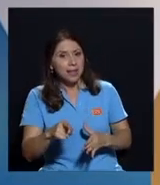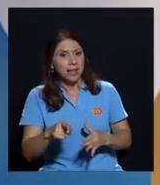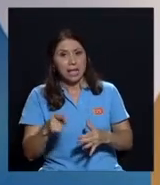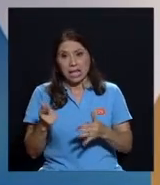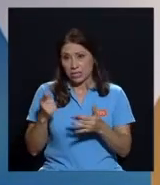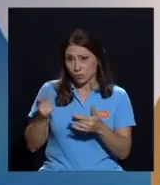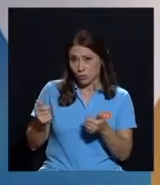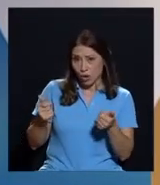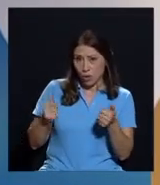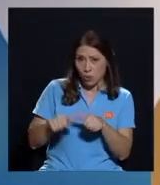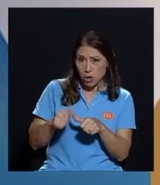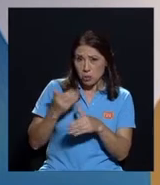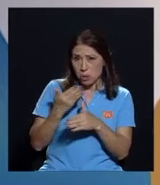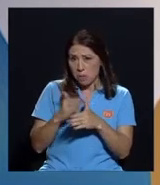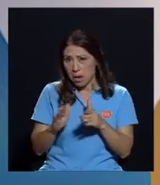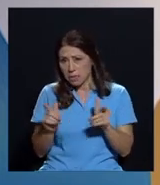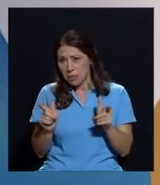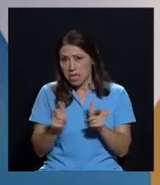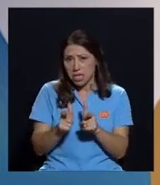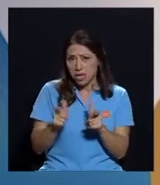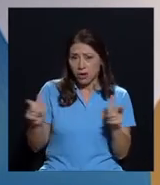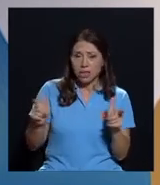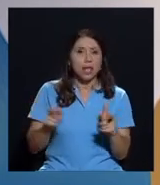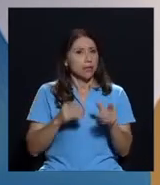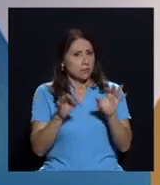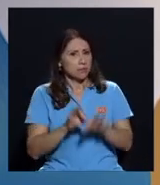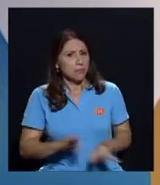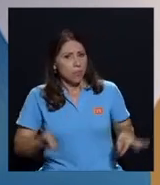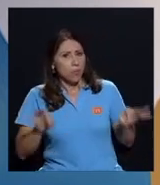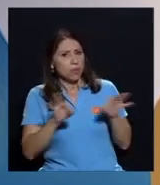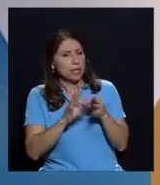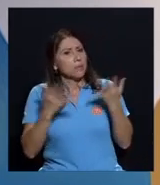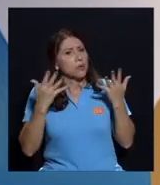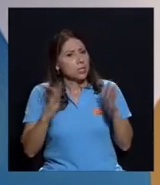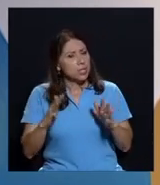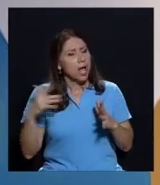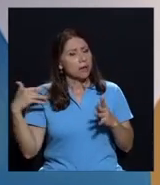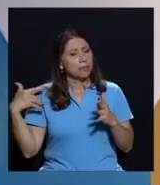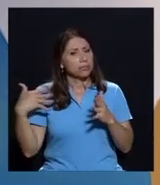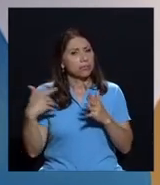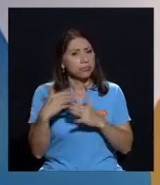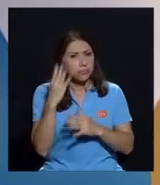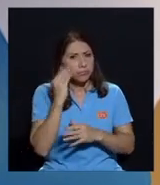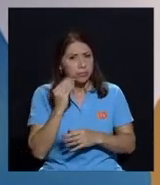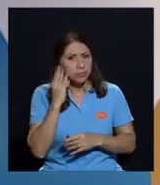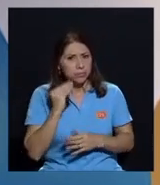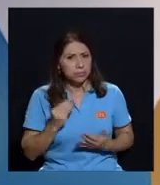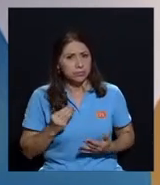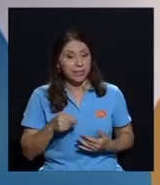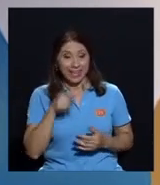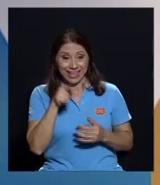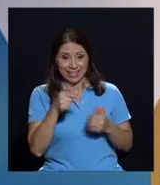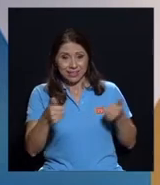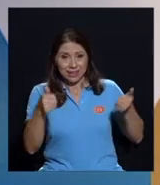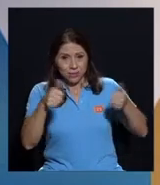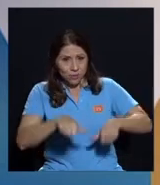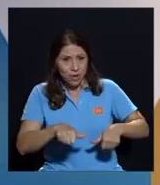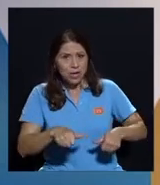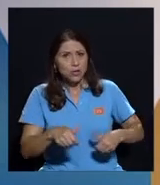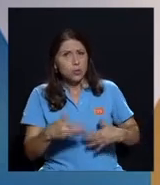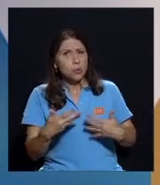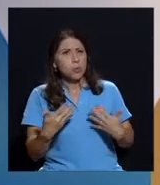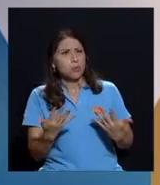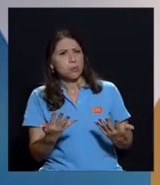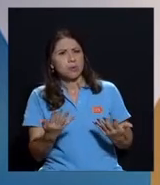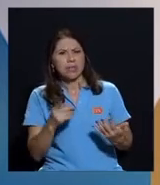parte pequeñita la parte grande cuarta importante porque es un camino ya andado es decir en ese este acuerdo hay al menos si no creo que